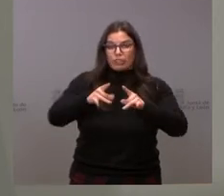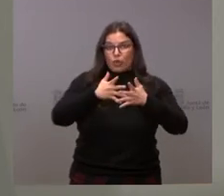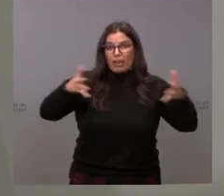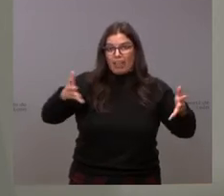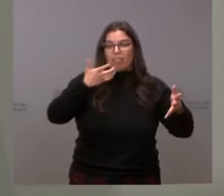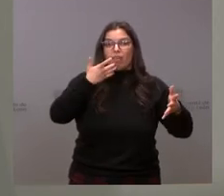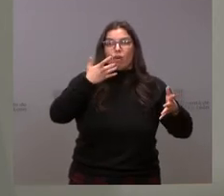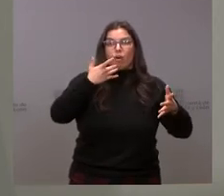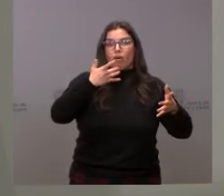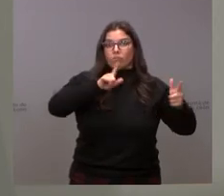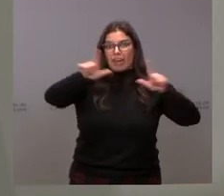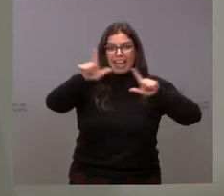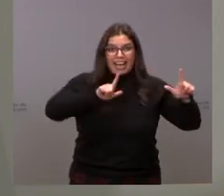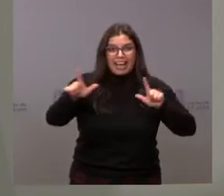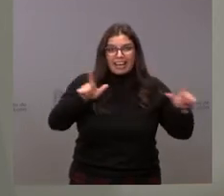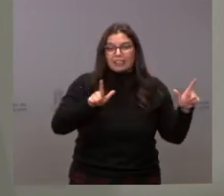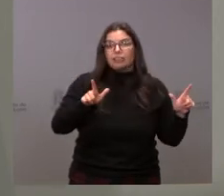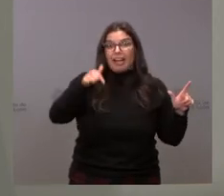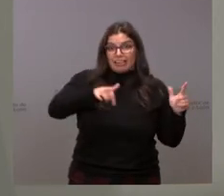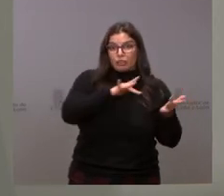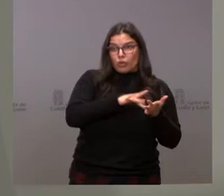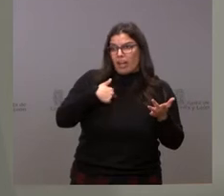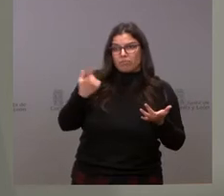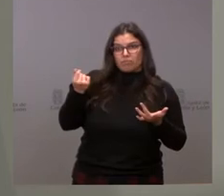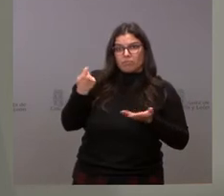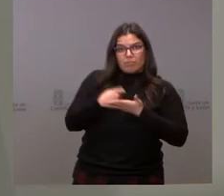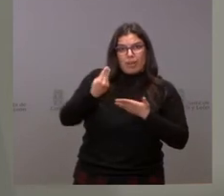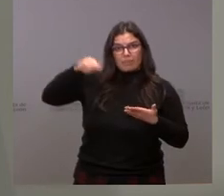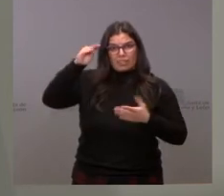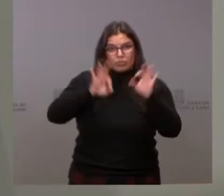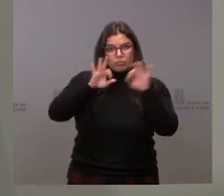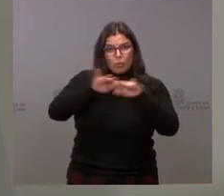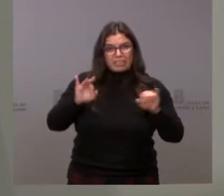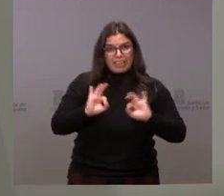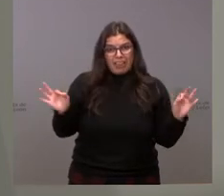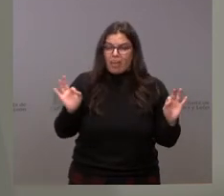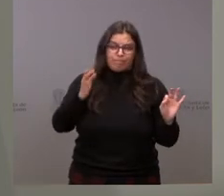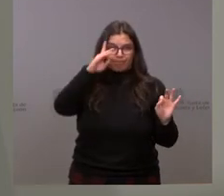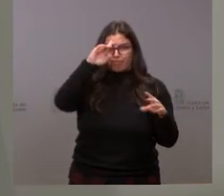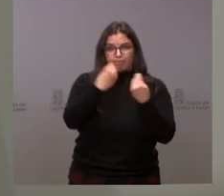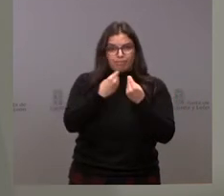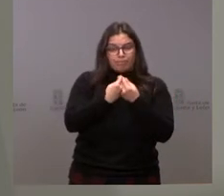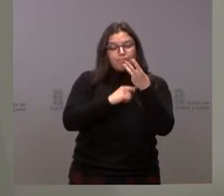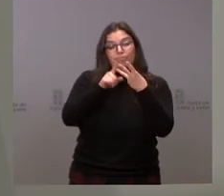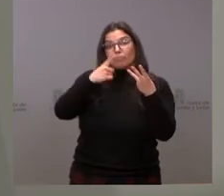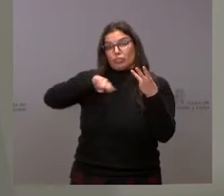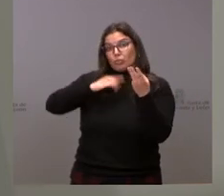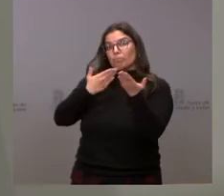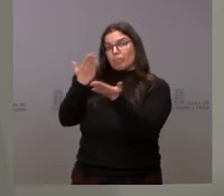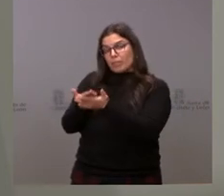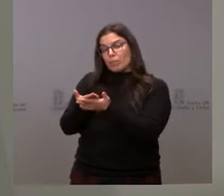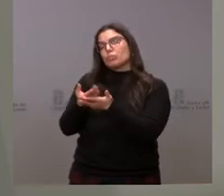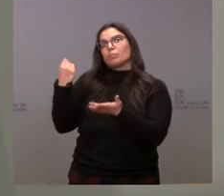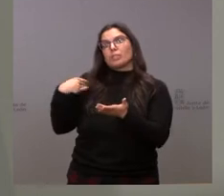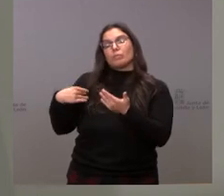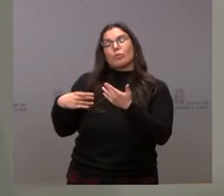superficie y dispersión territorial y asimismo demandamos que no se excluya castilla y león'